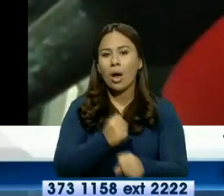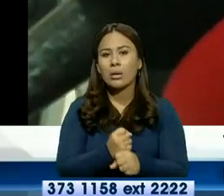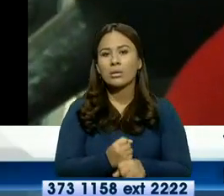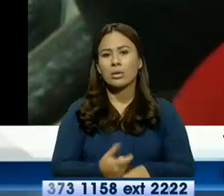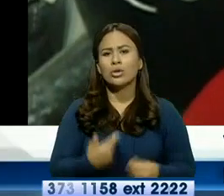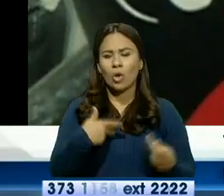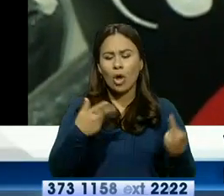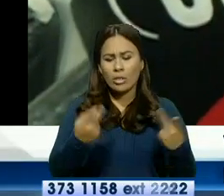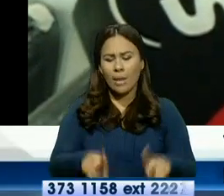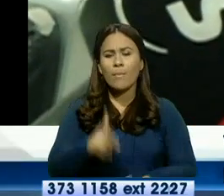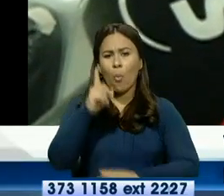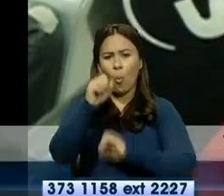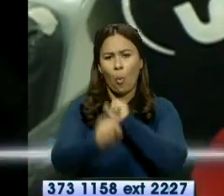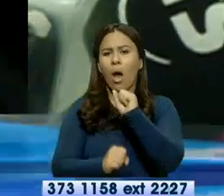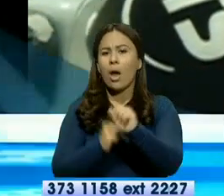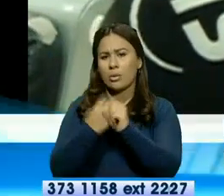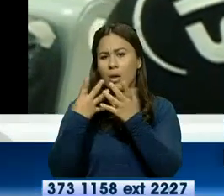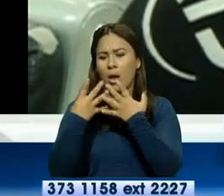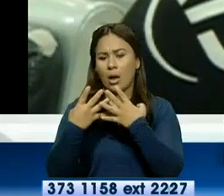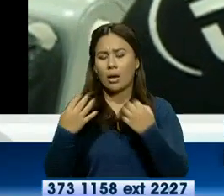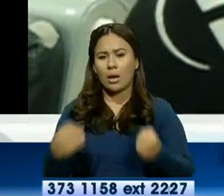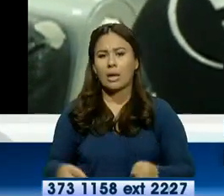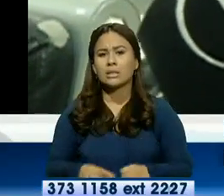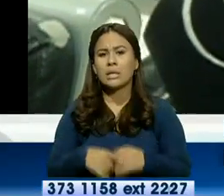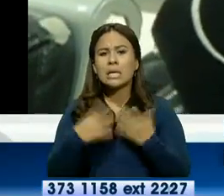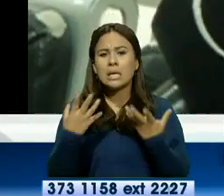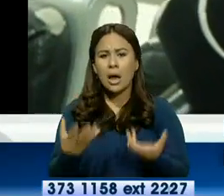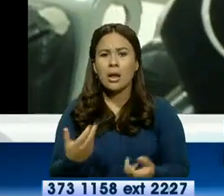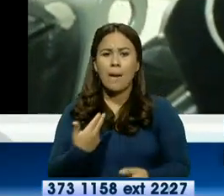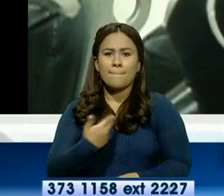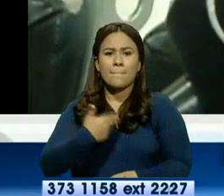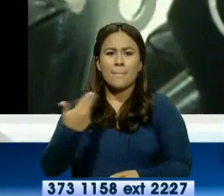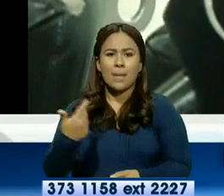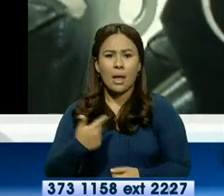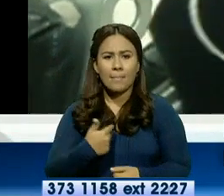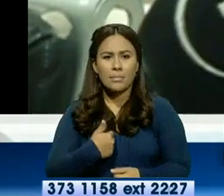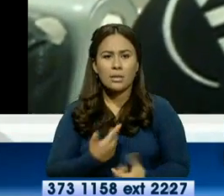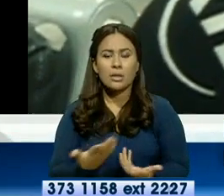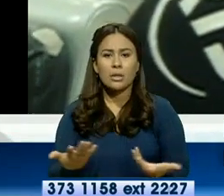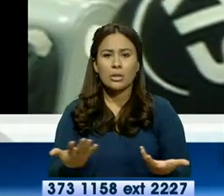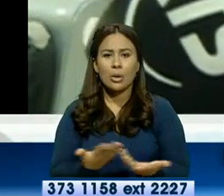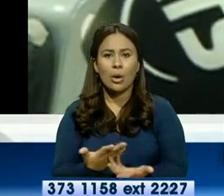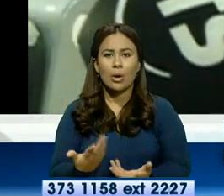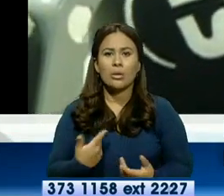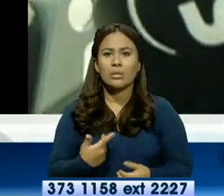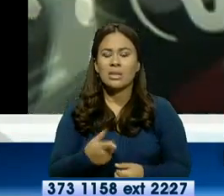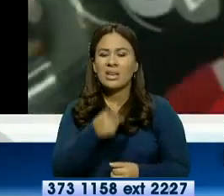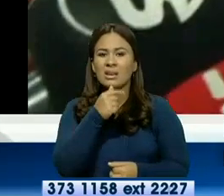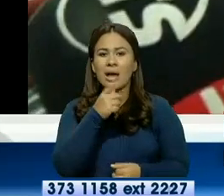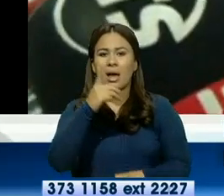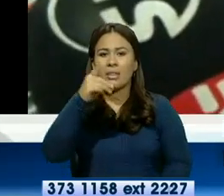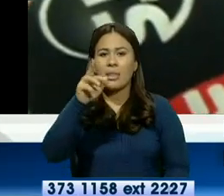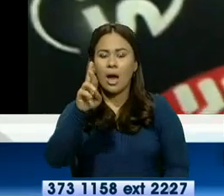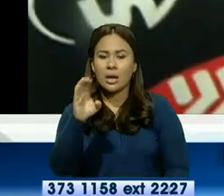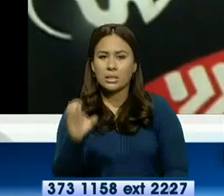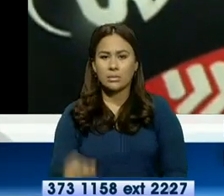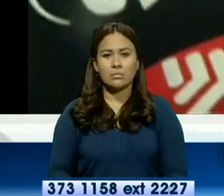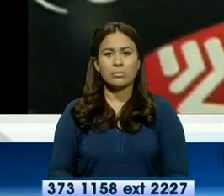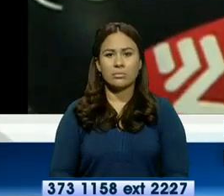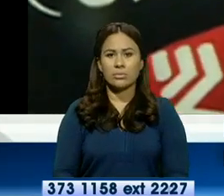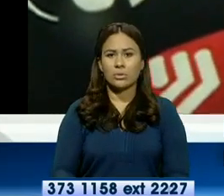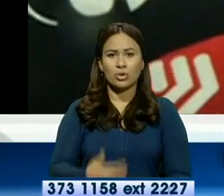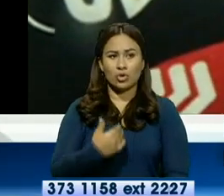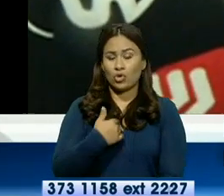en la cárcel, yo estuve preso. Y a mí ellos me hicieron un sicariato después que yo salí de la cárcel con un cabezón que le hice en Dalsy. Yo no voy a pagar un